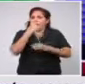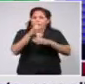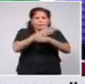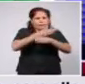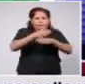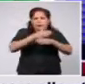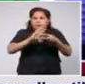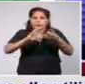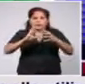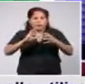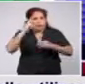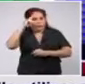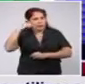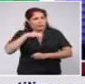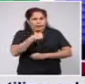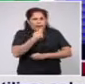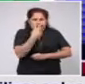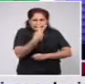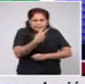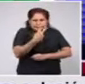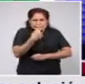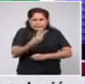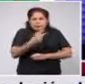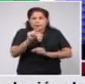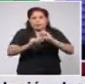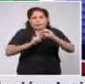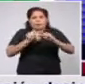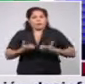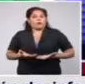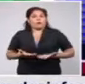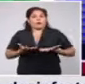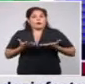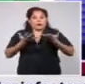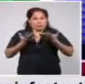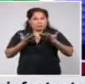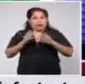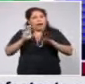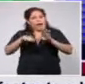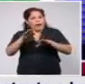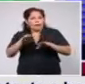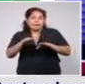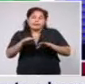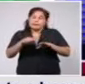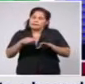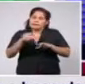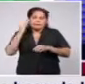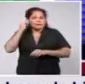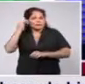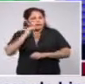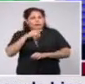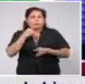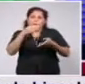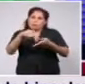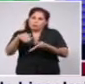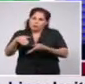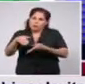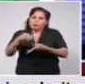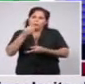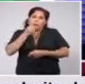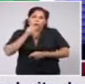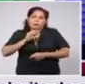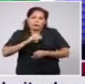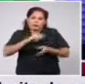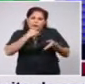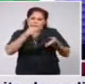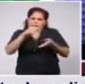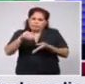se hace todo lo posible por su recuperación, muchas veces el desenlace es fatal, por lo tanto se